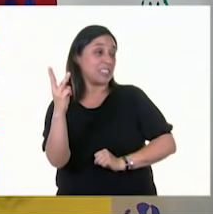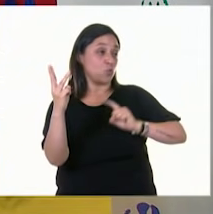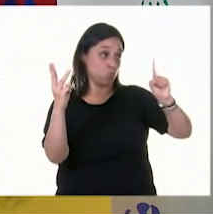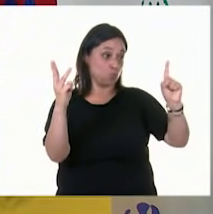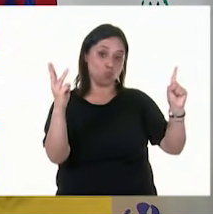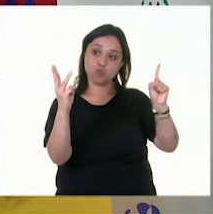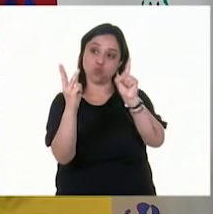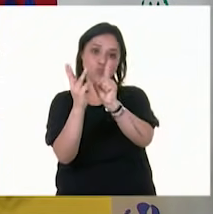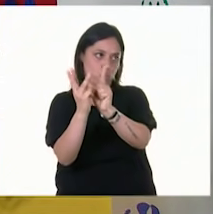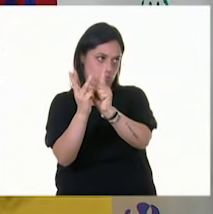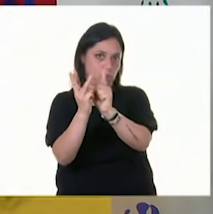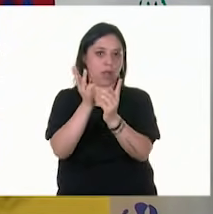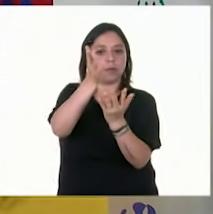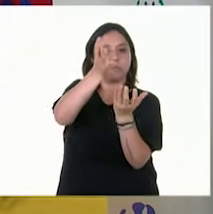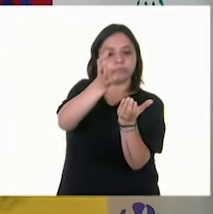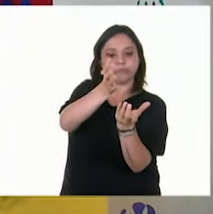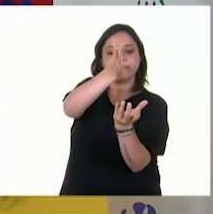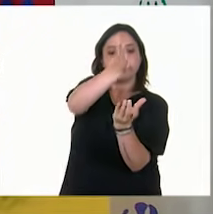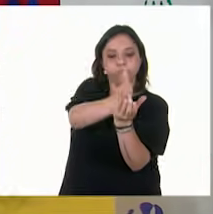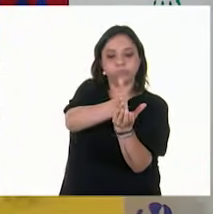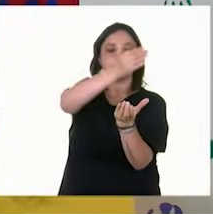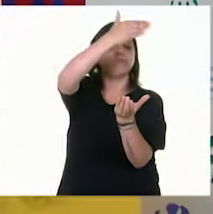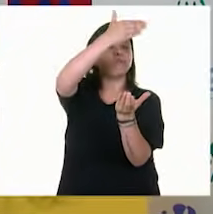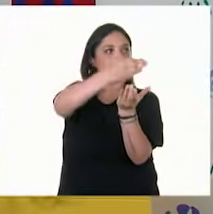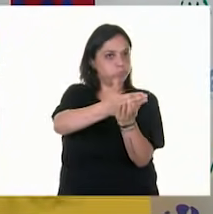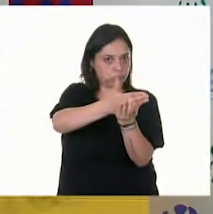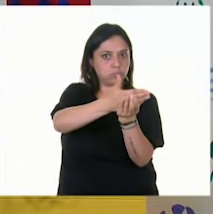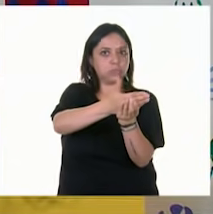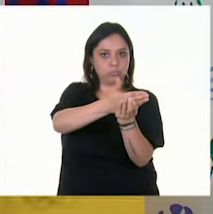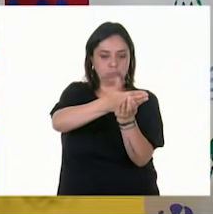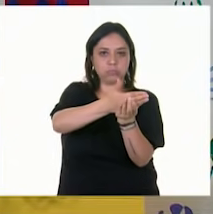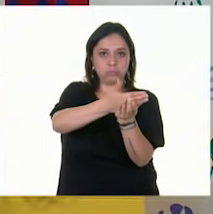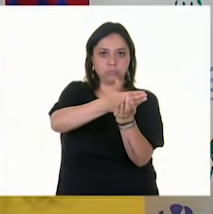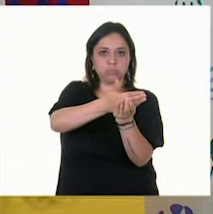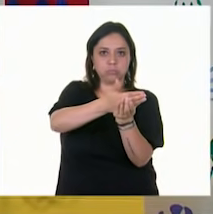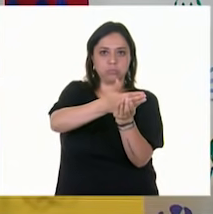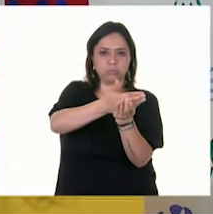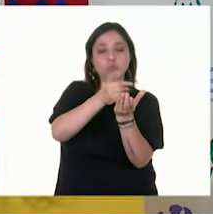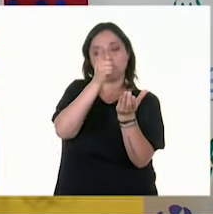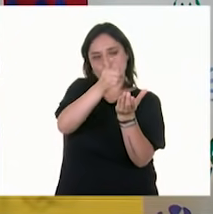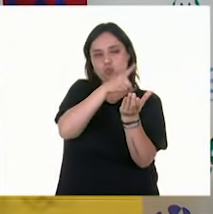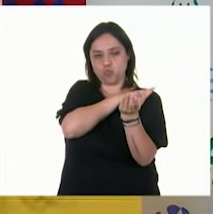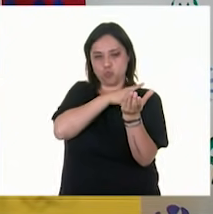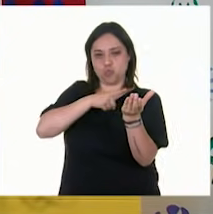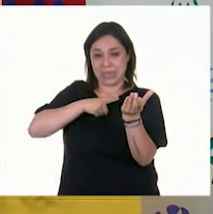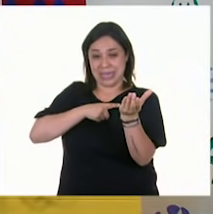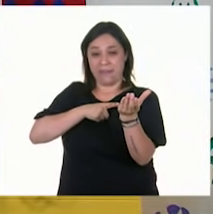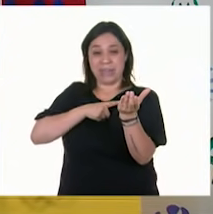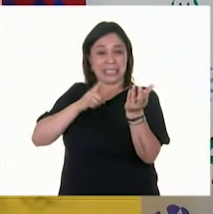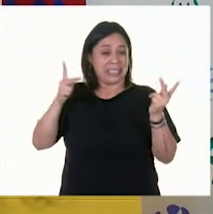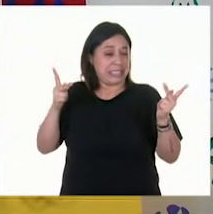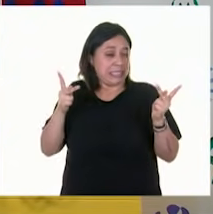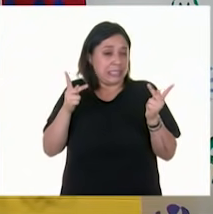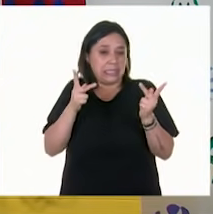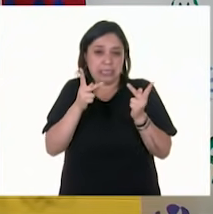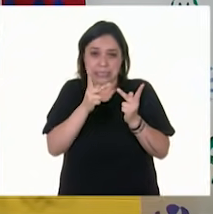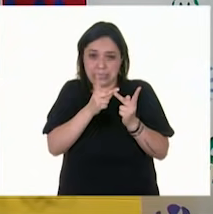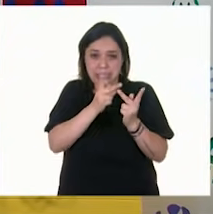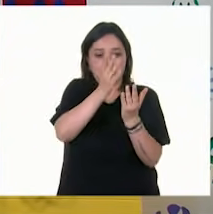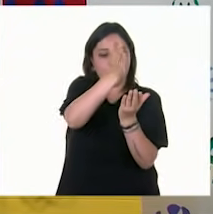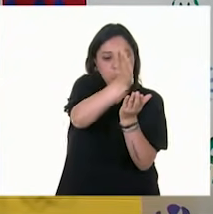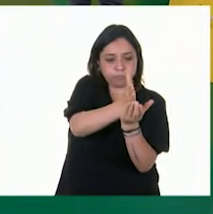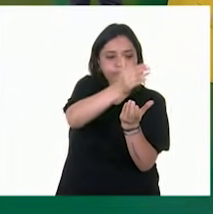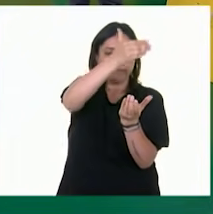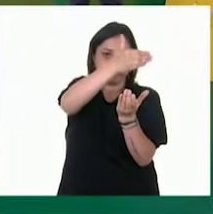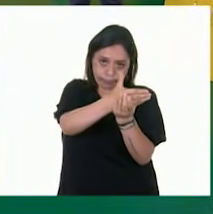4. Entre 4 personas. Esa manzana la tienes que partir, de acuerdo con el denominador, en 4 secciones,